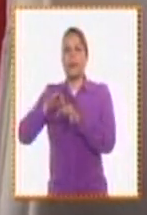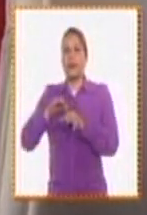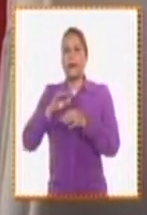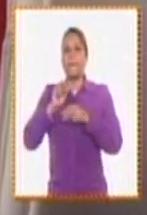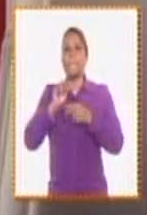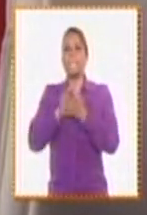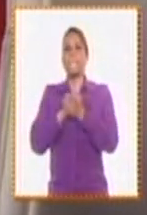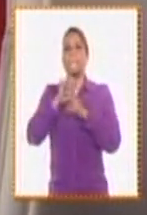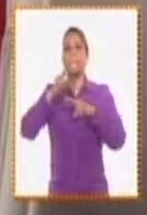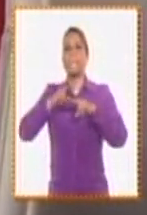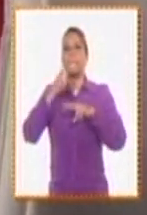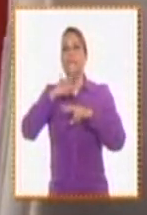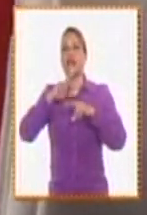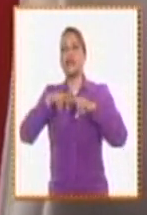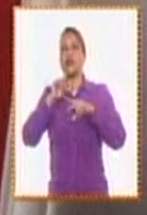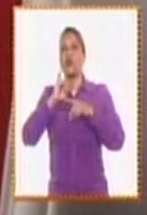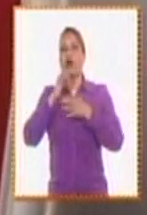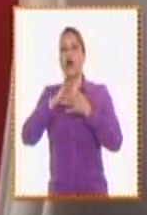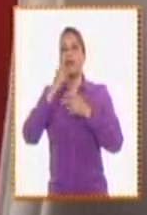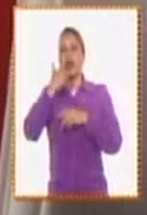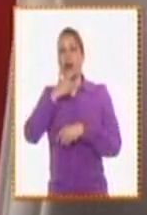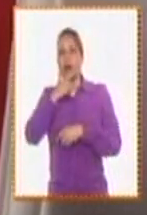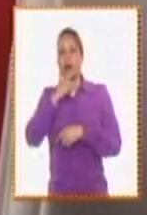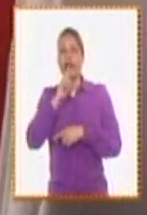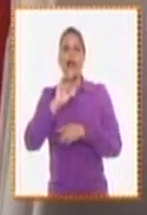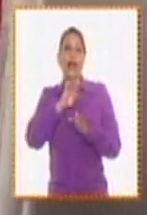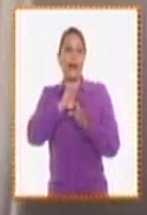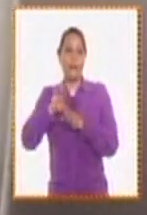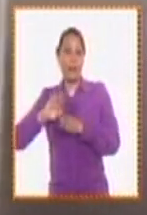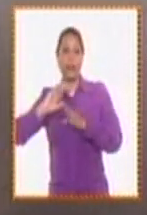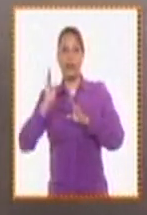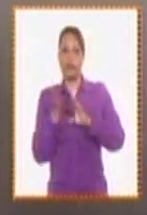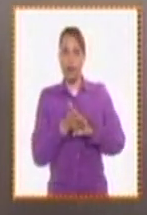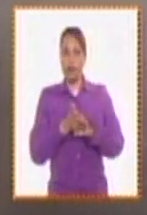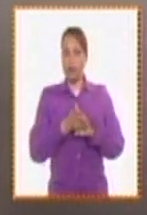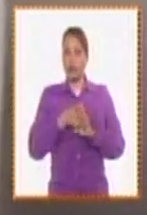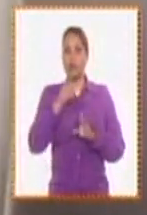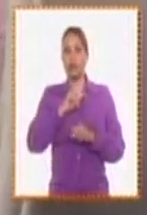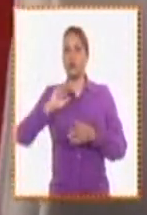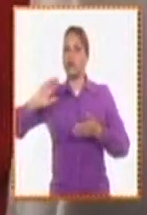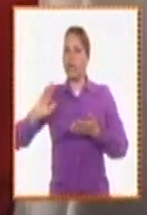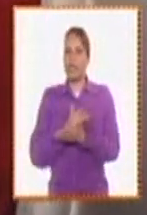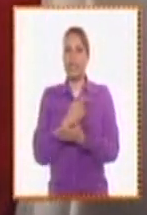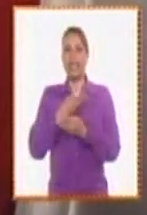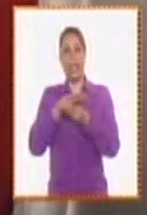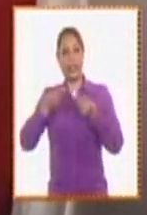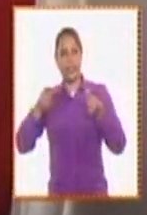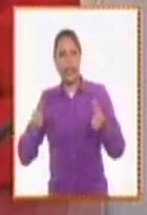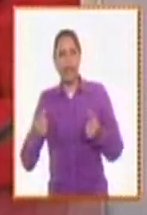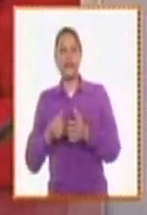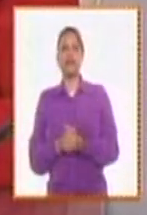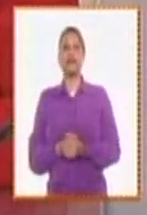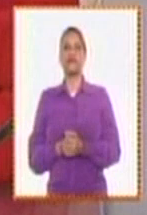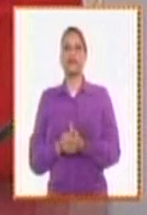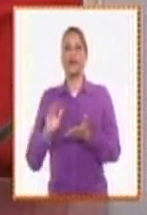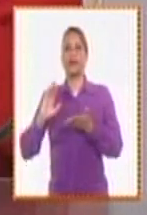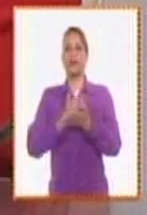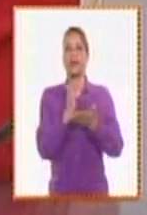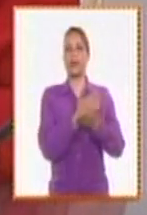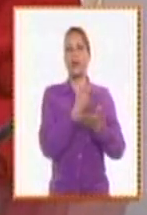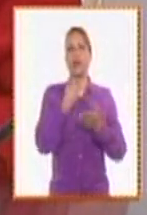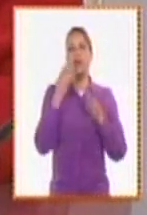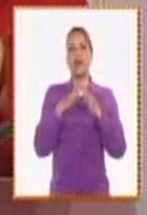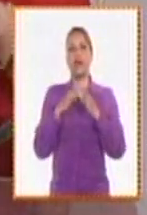de la sanción penal, se les decomisa efectivamente, la tierra, ¿no? Se le confisca la tierra, hay confiscación de los bienes,